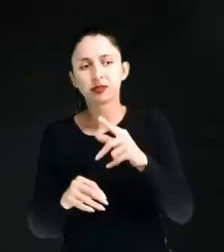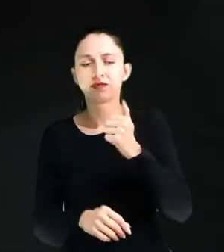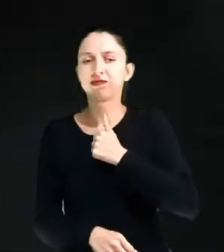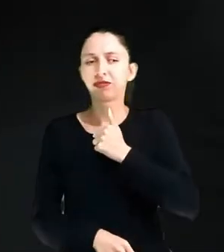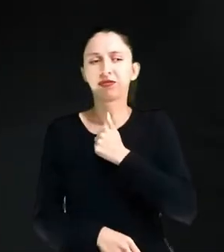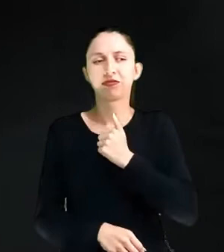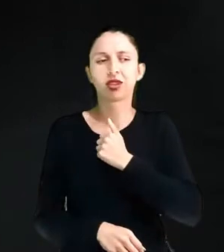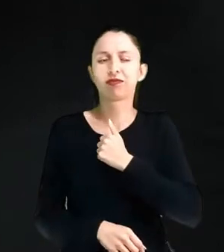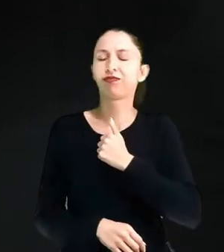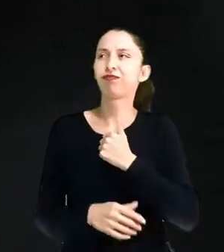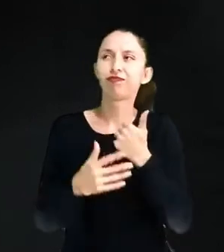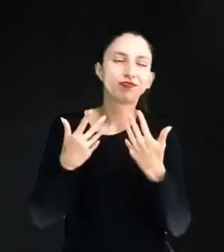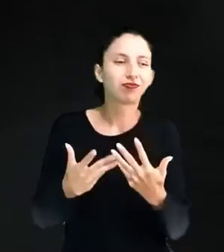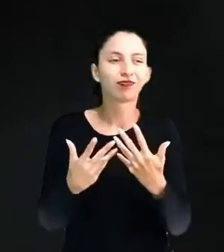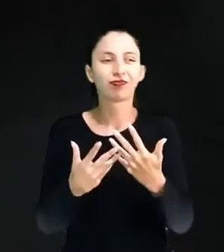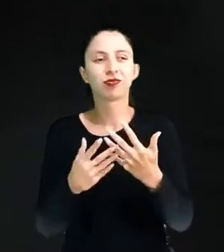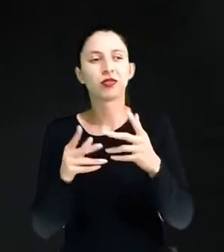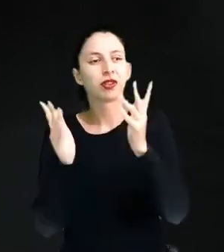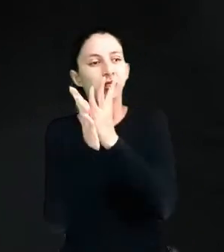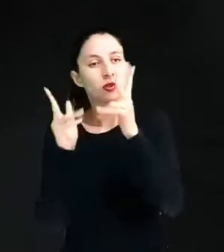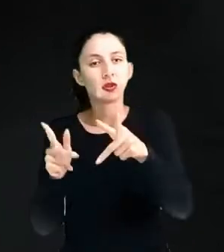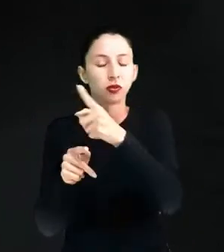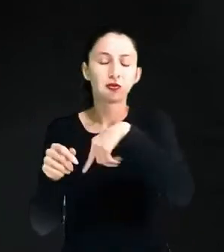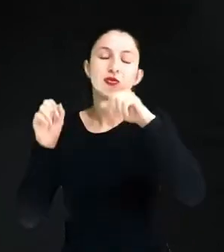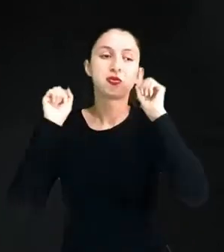ese toque, digamos, ese